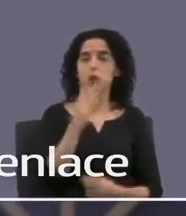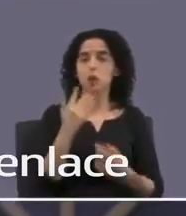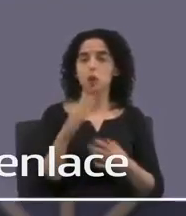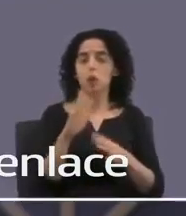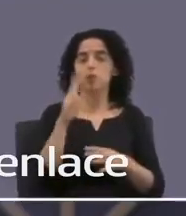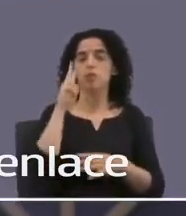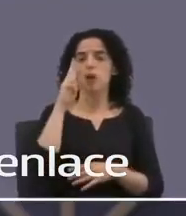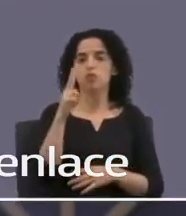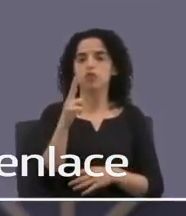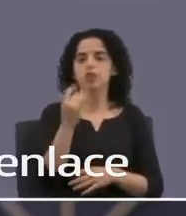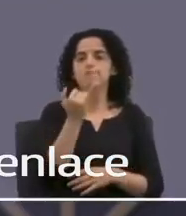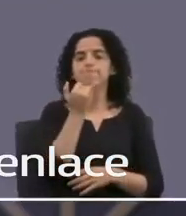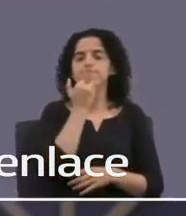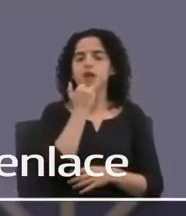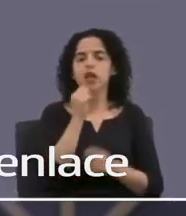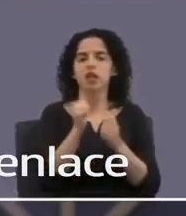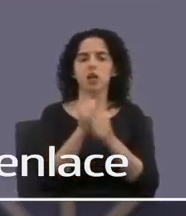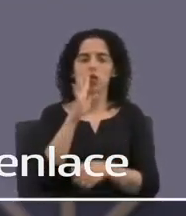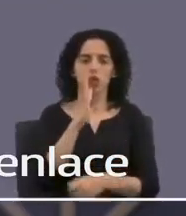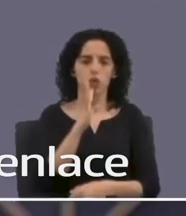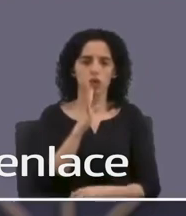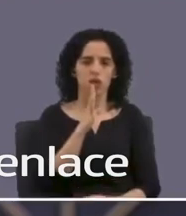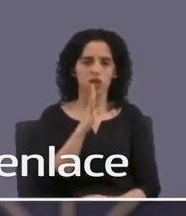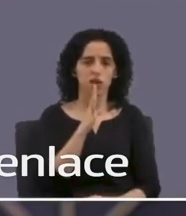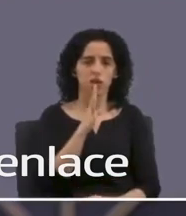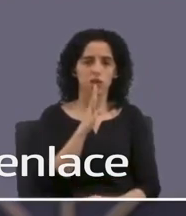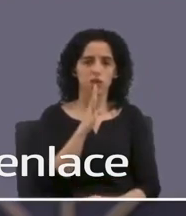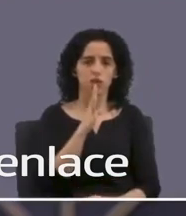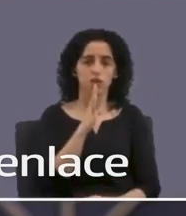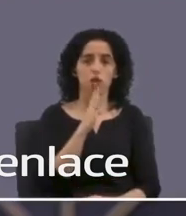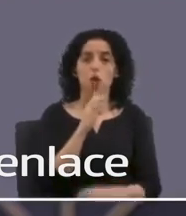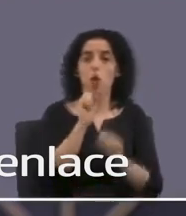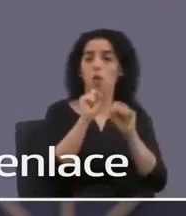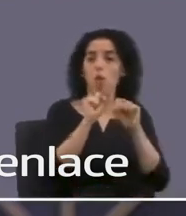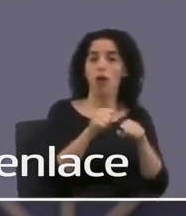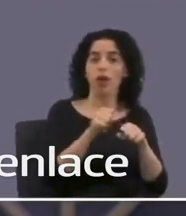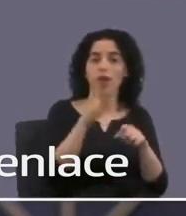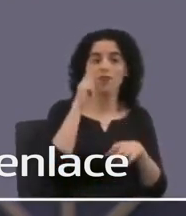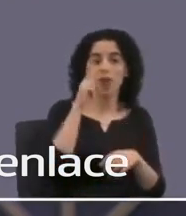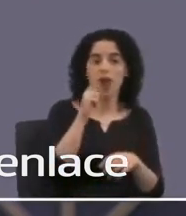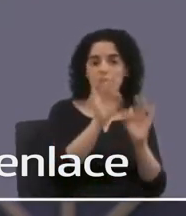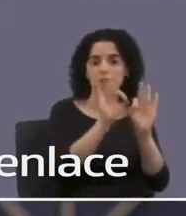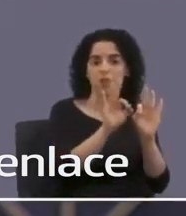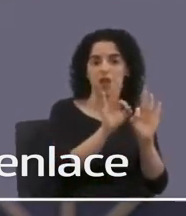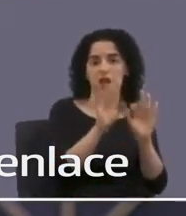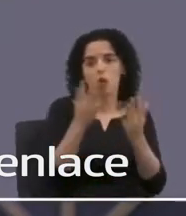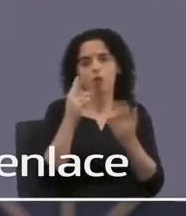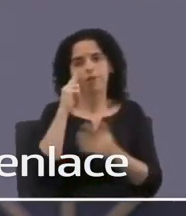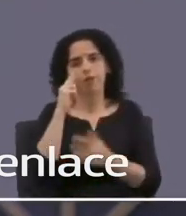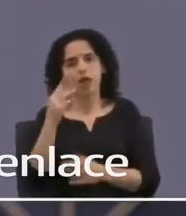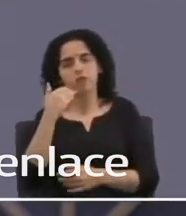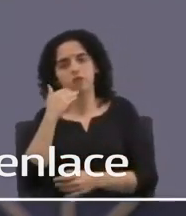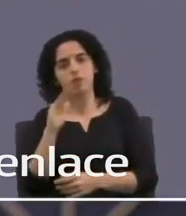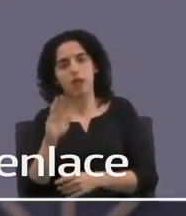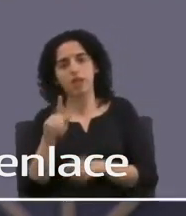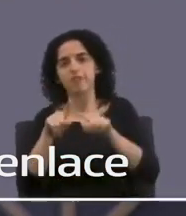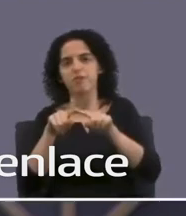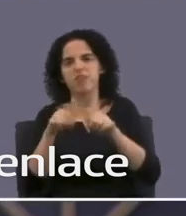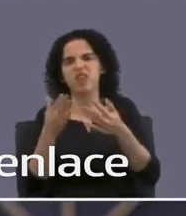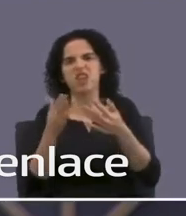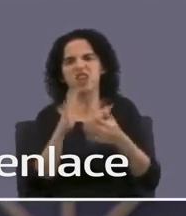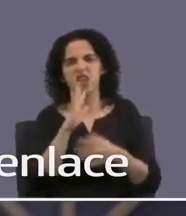hablamos, vamos a ver el fruto de lo que hablamos, ya sea para bien o ya sea para